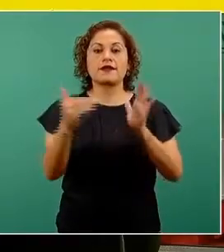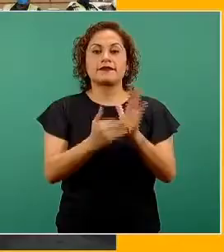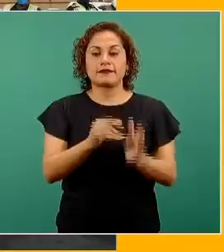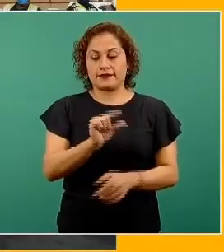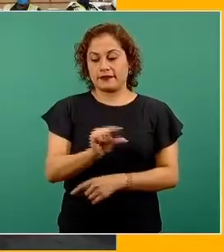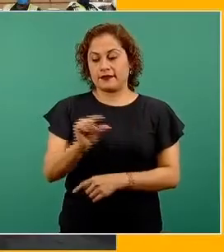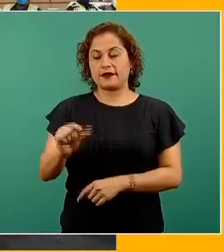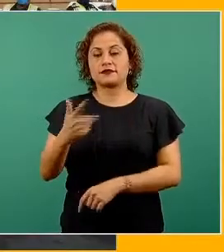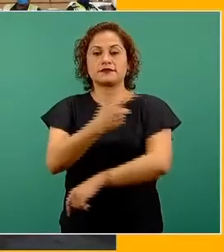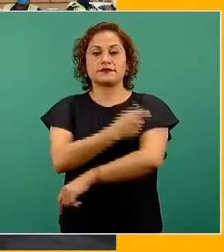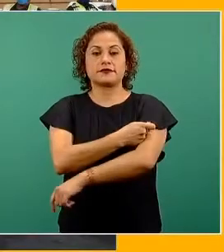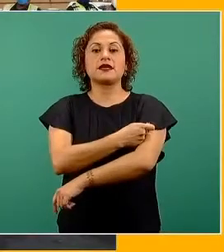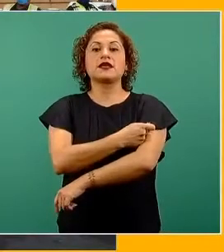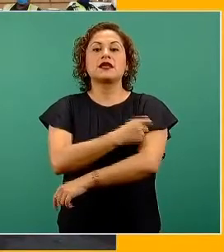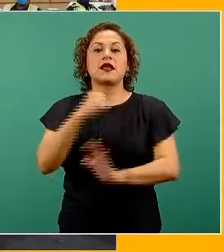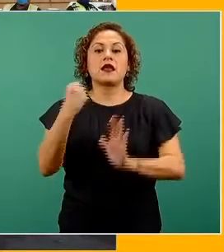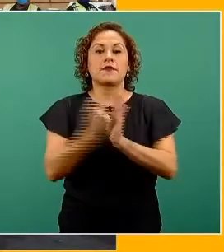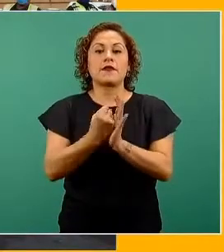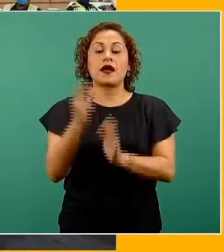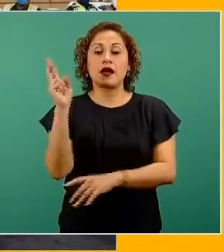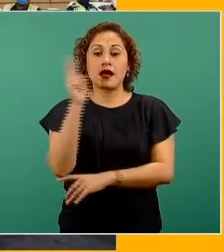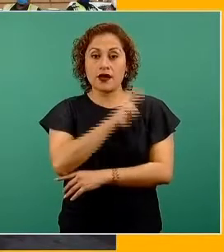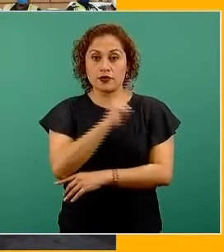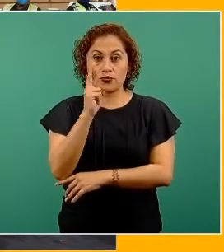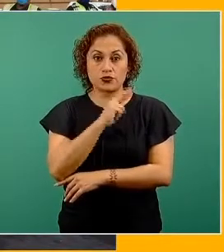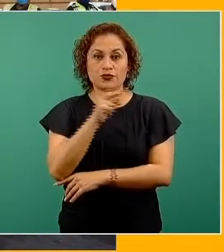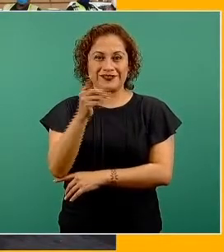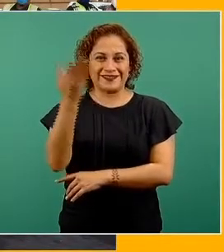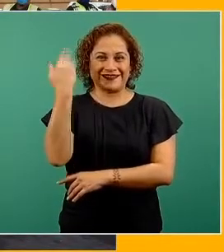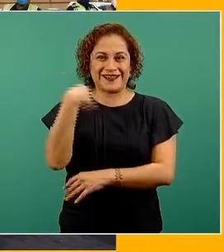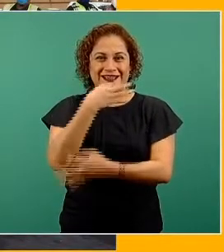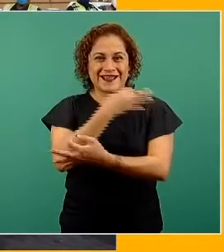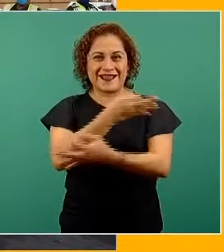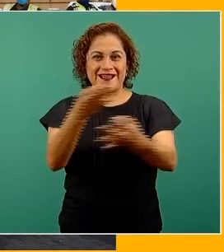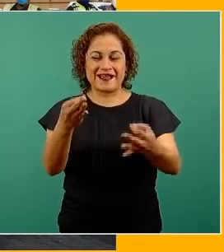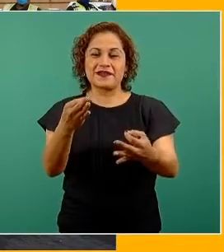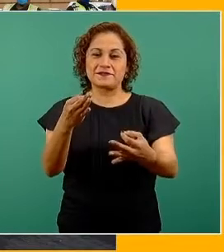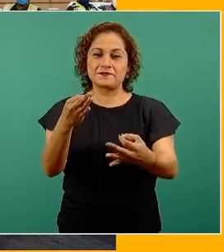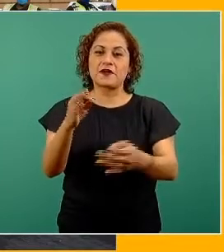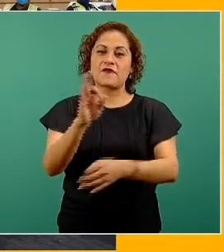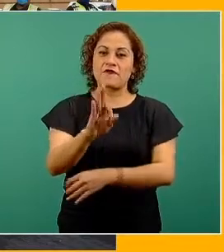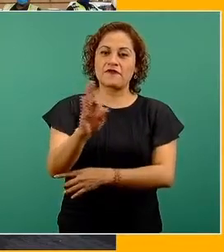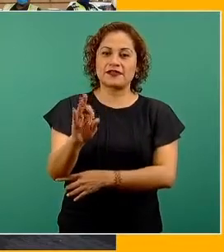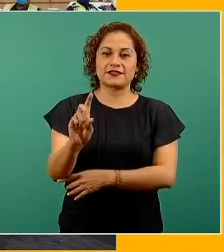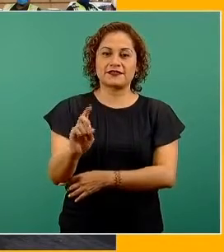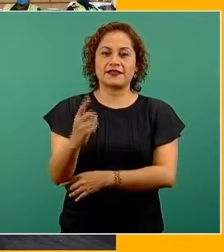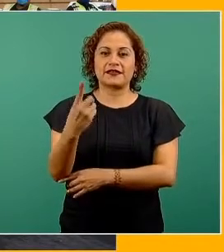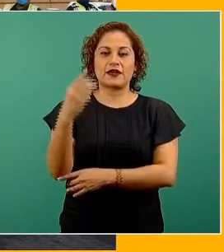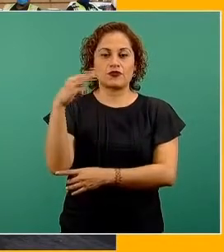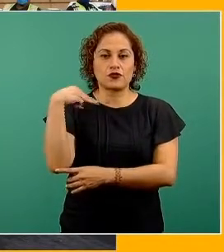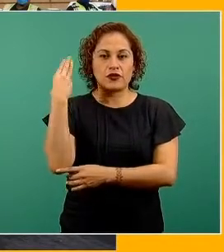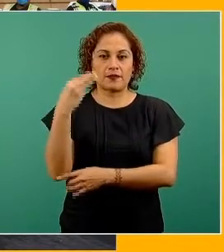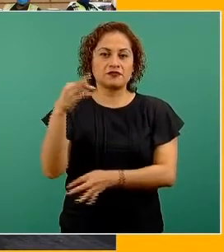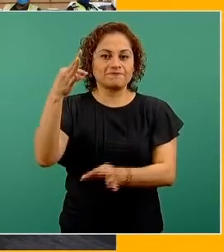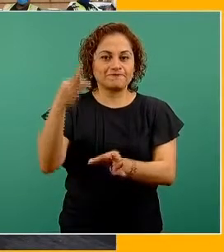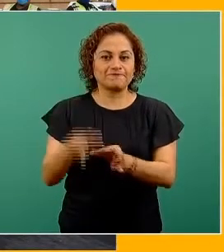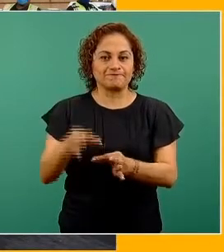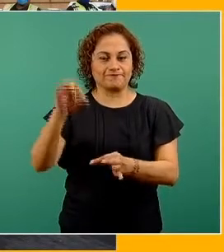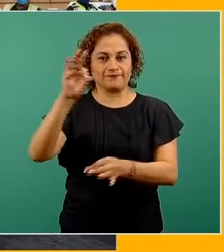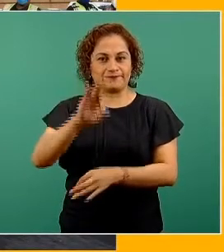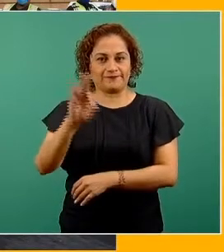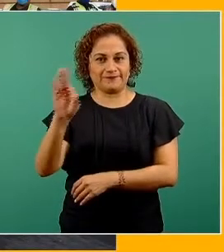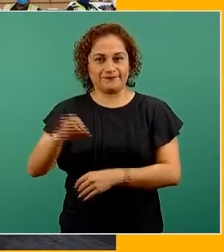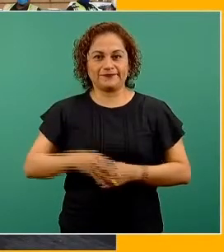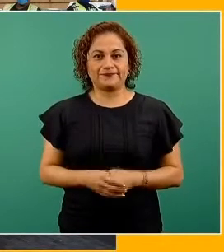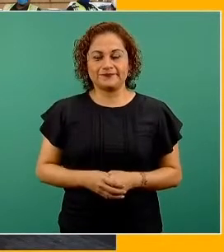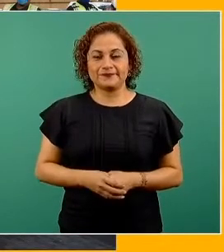de Sputnik V, que estábamos esperando y que anunciamos que llegarían el 31 de marzo, llegaron el 31 de marzo. Esto lo que nos permite